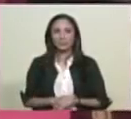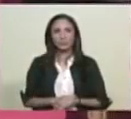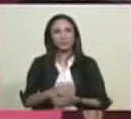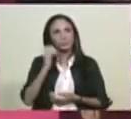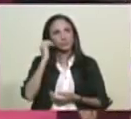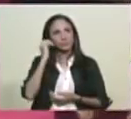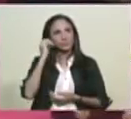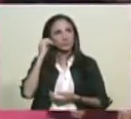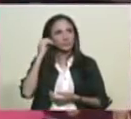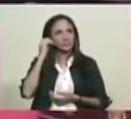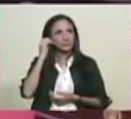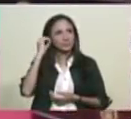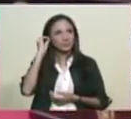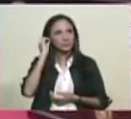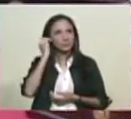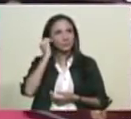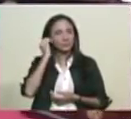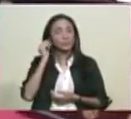Hoy es nuestro día.